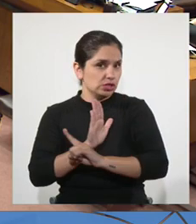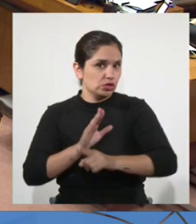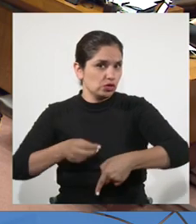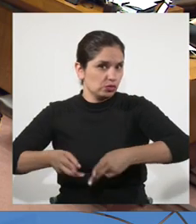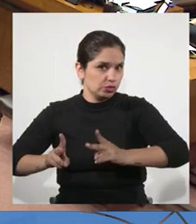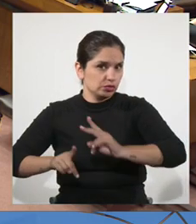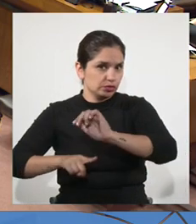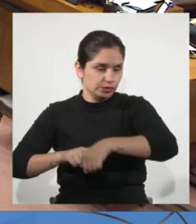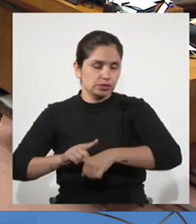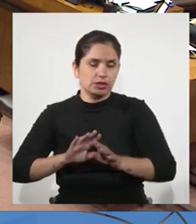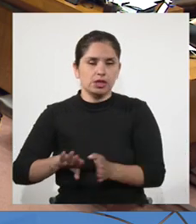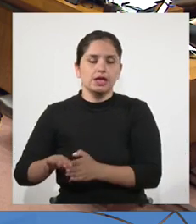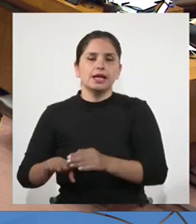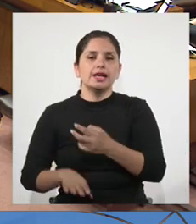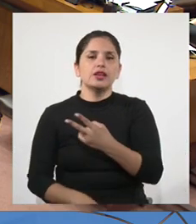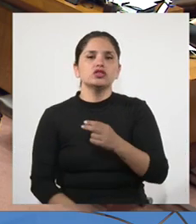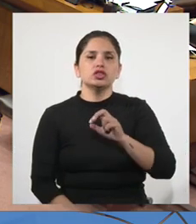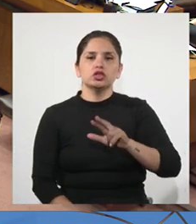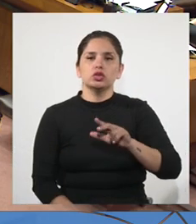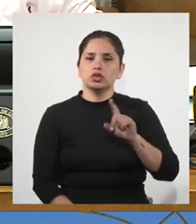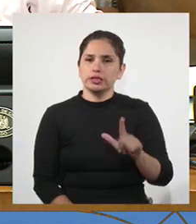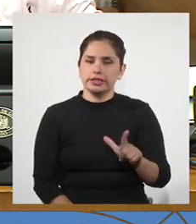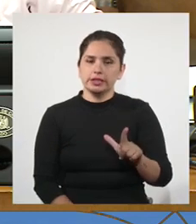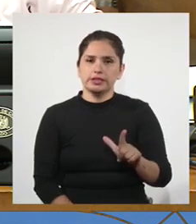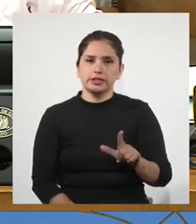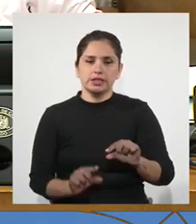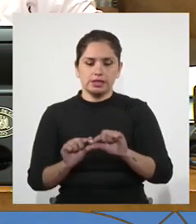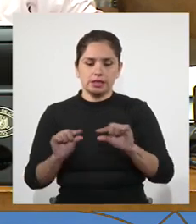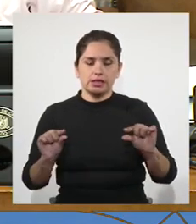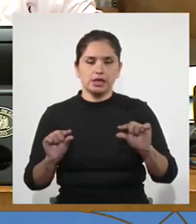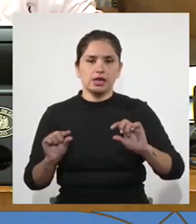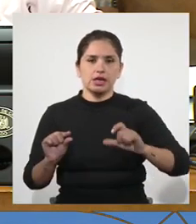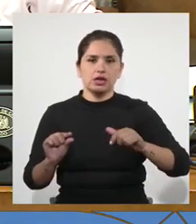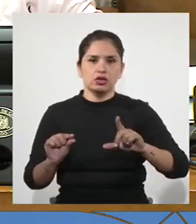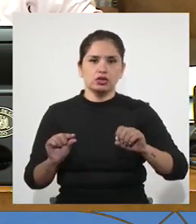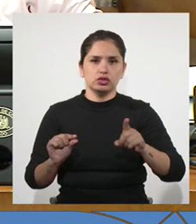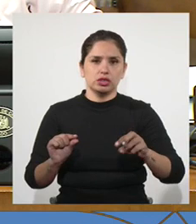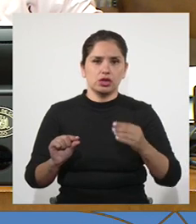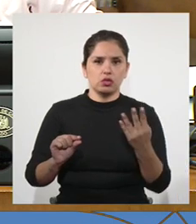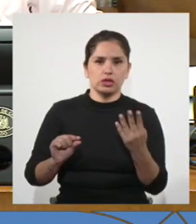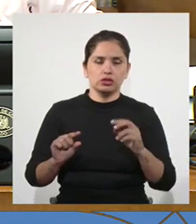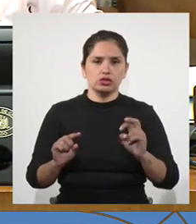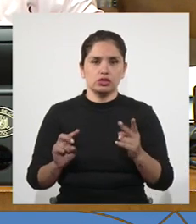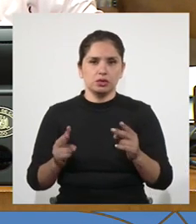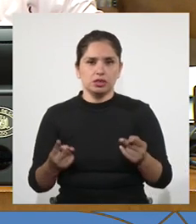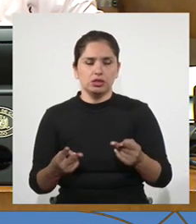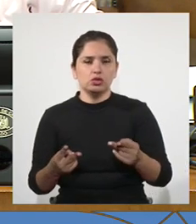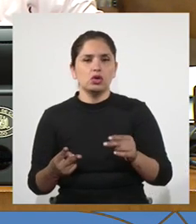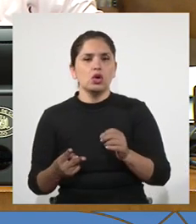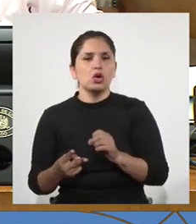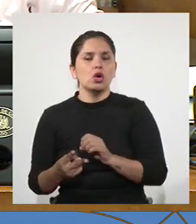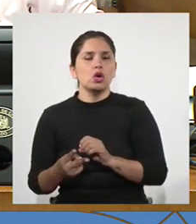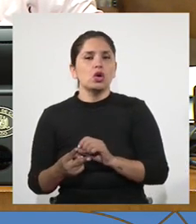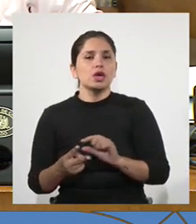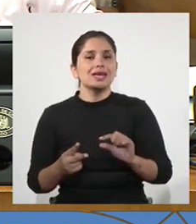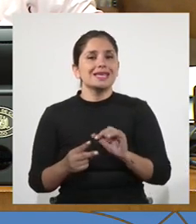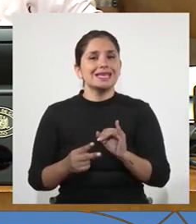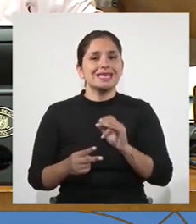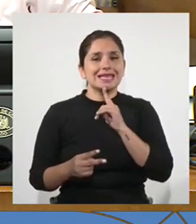número 287, correspondiente a la glosa 4, subtítulo 24, ítem 1, asignación 511,